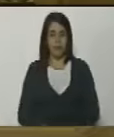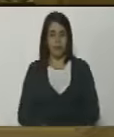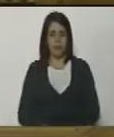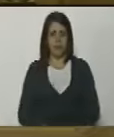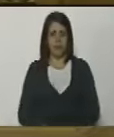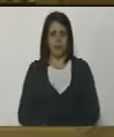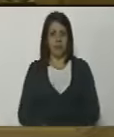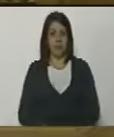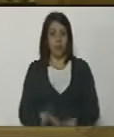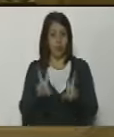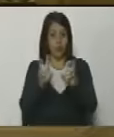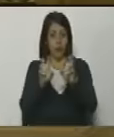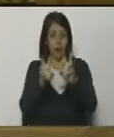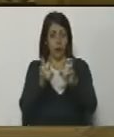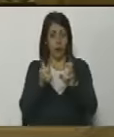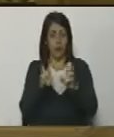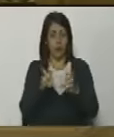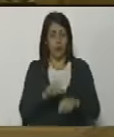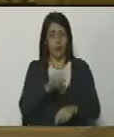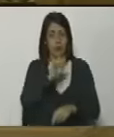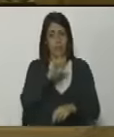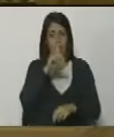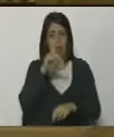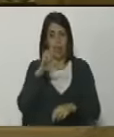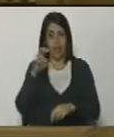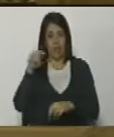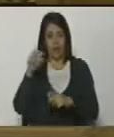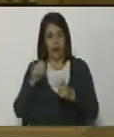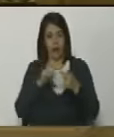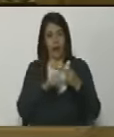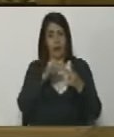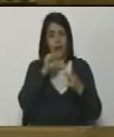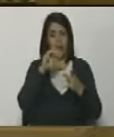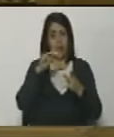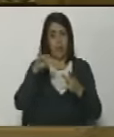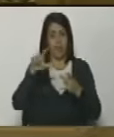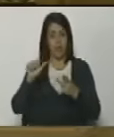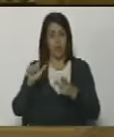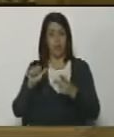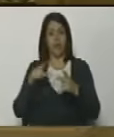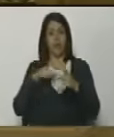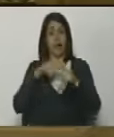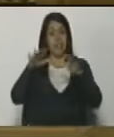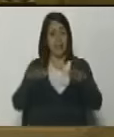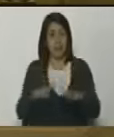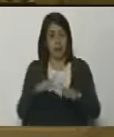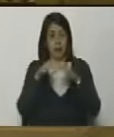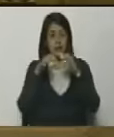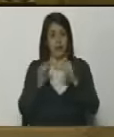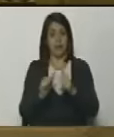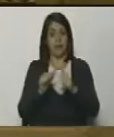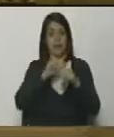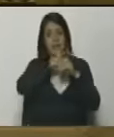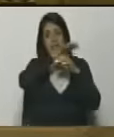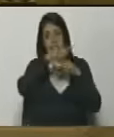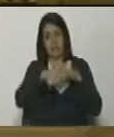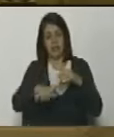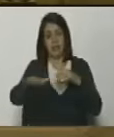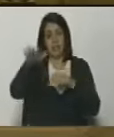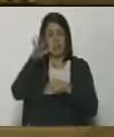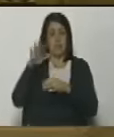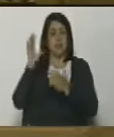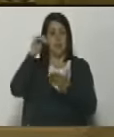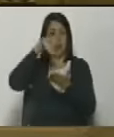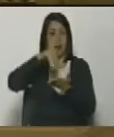Por un hecho muy reciente, por Hades, Necro y Amigo, los perritos rescatistas del deslave en